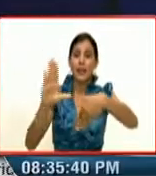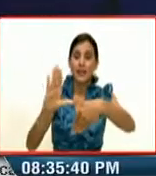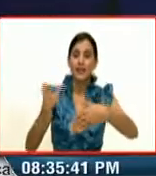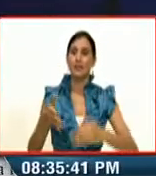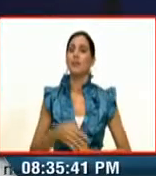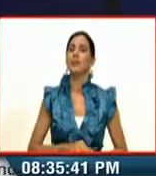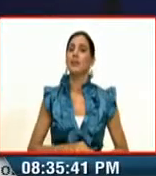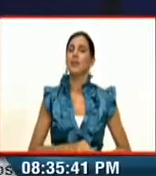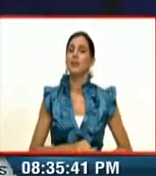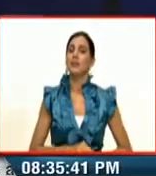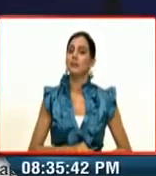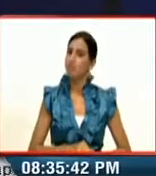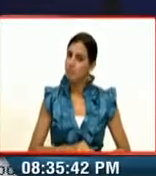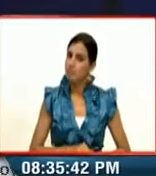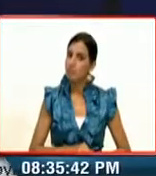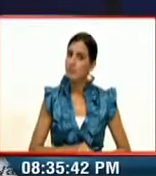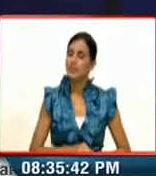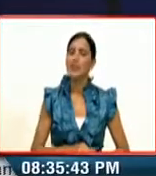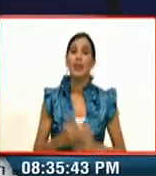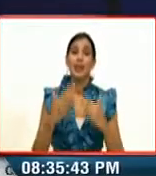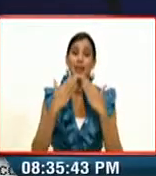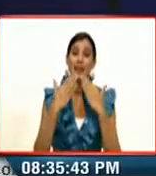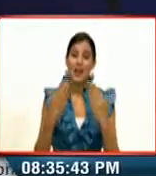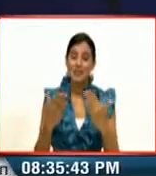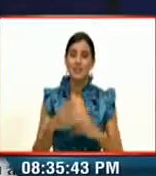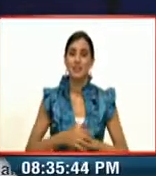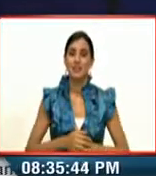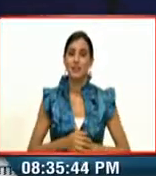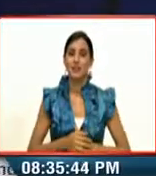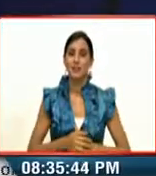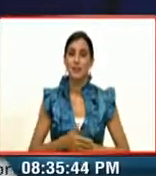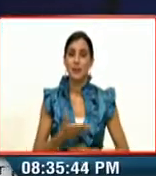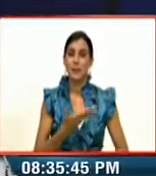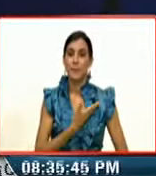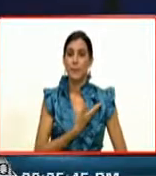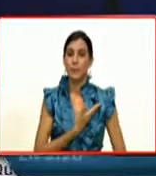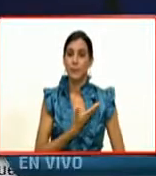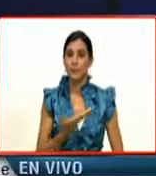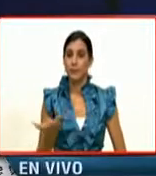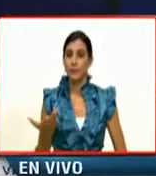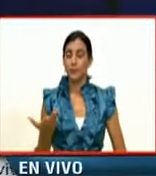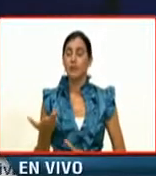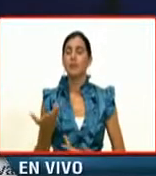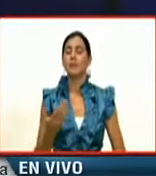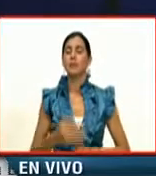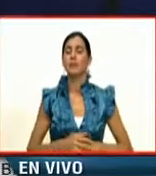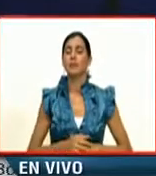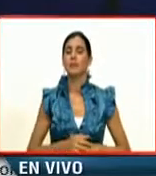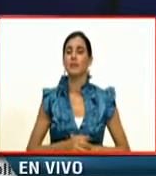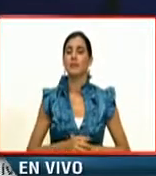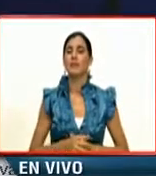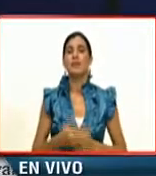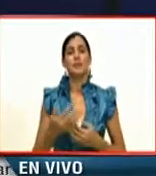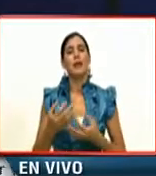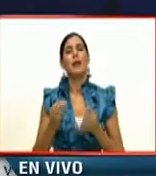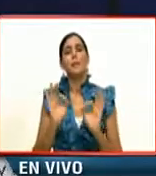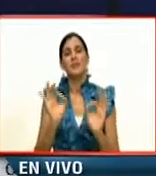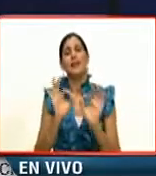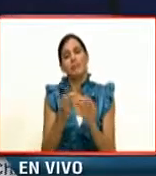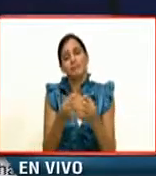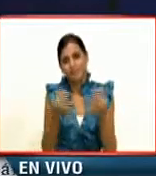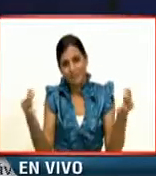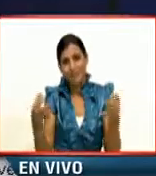y doy las gracias al presidente Valera por su amable invitación